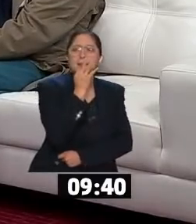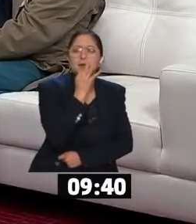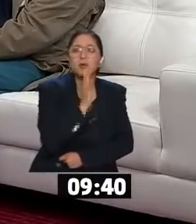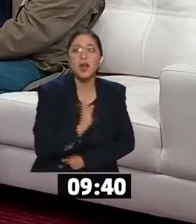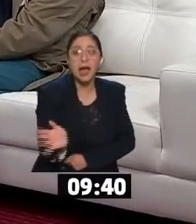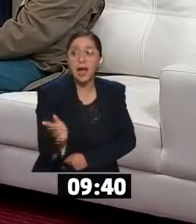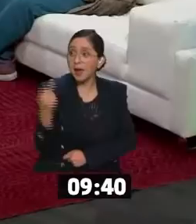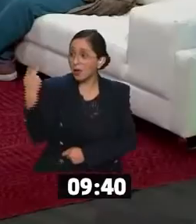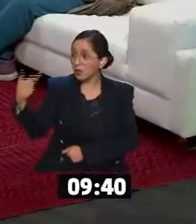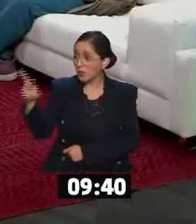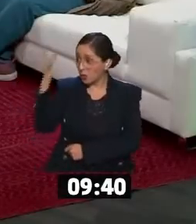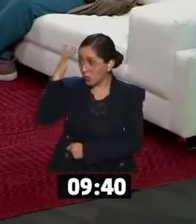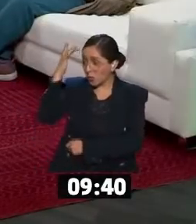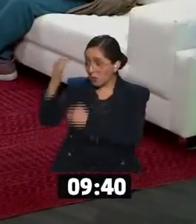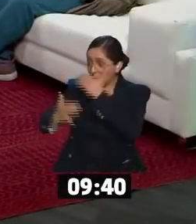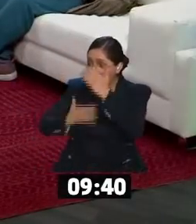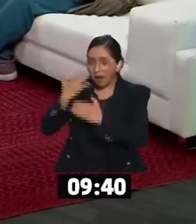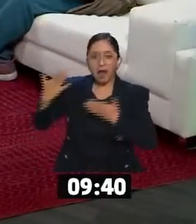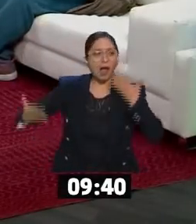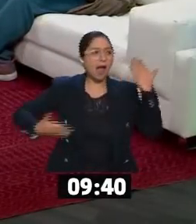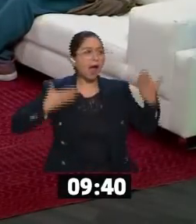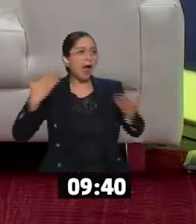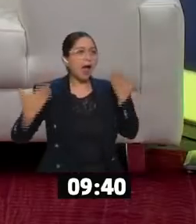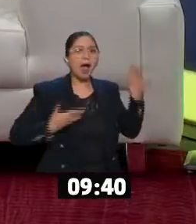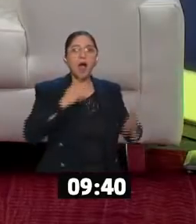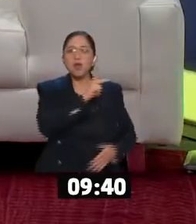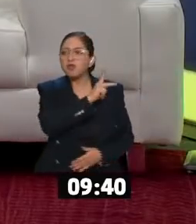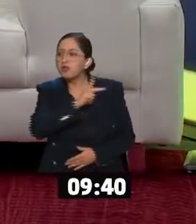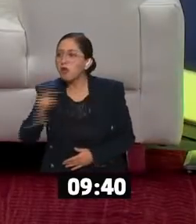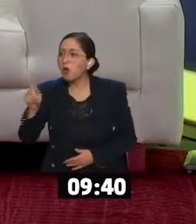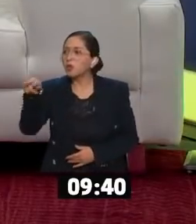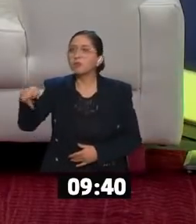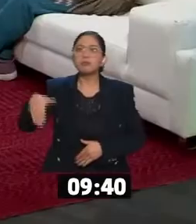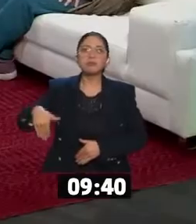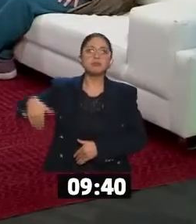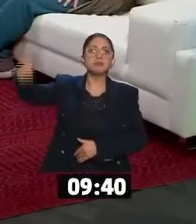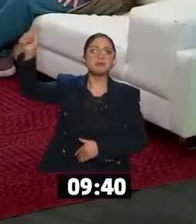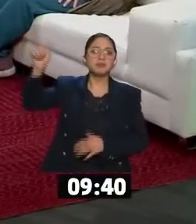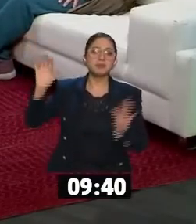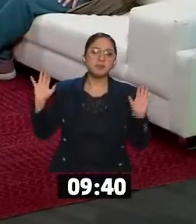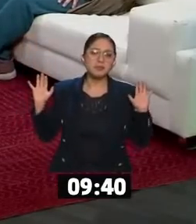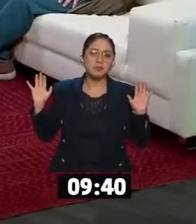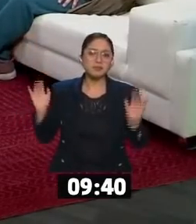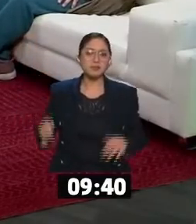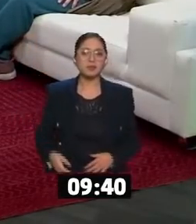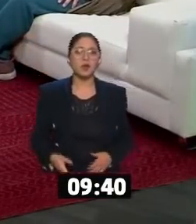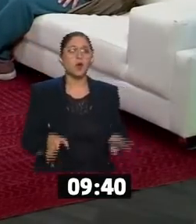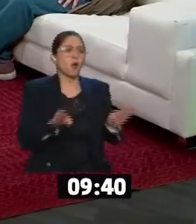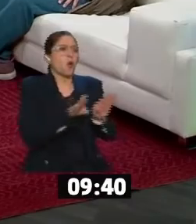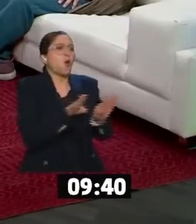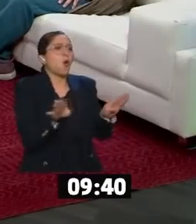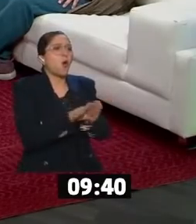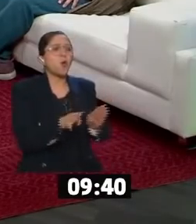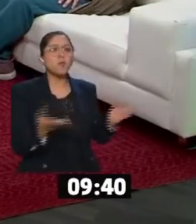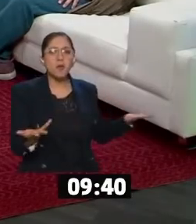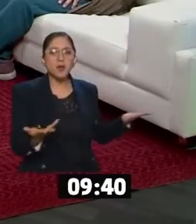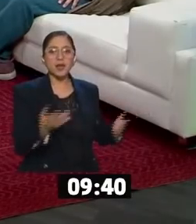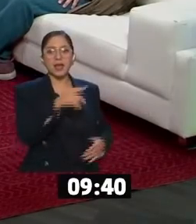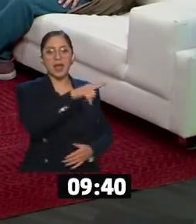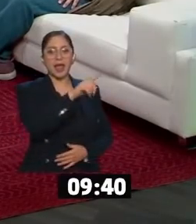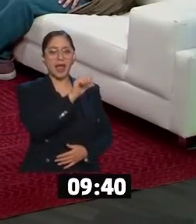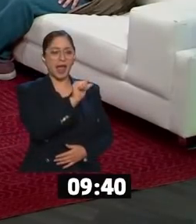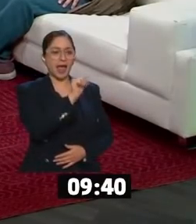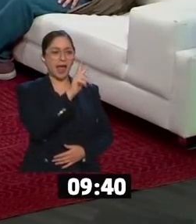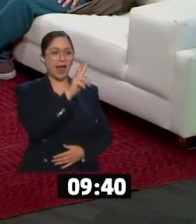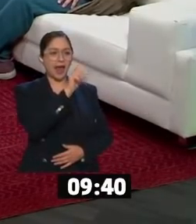ponen a festejar tu cumpleaños sin estar tú presente. Yo chambeé. El señor se va. No, pues ¿cómo? Pero Aramara nos dijo,